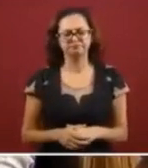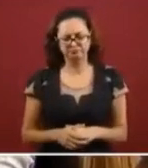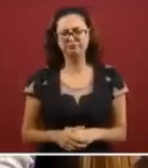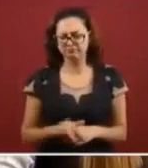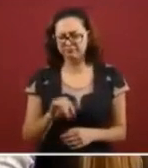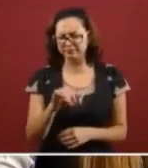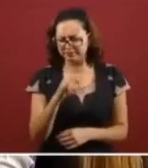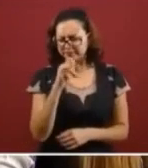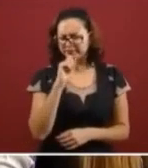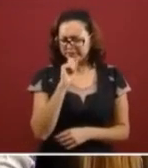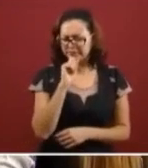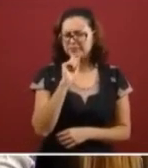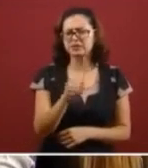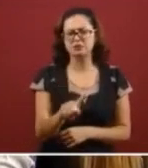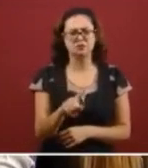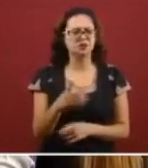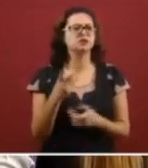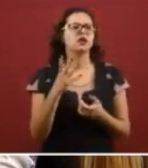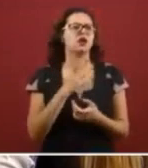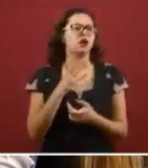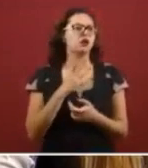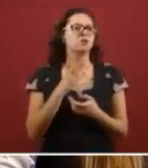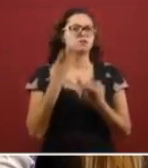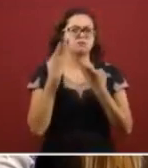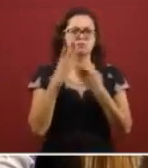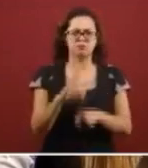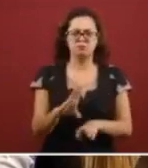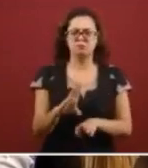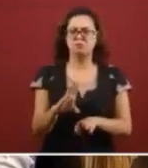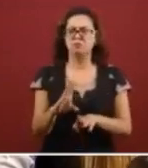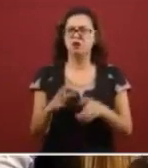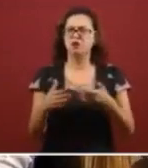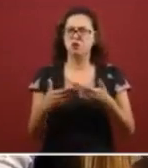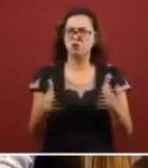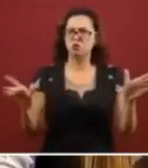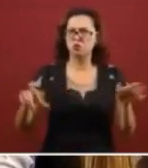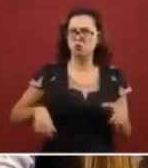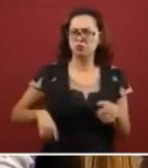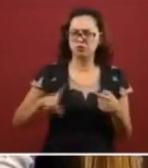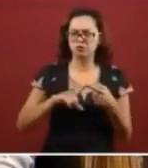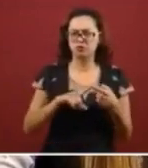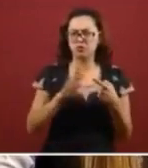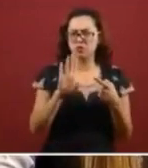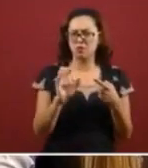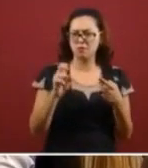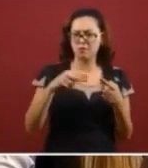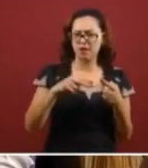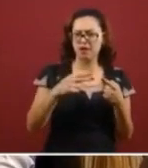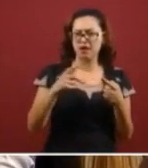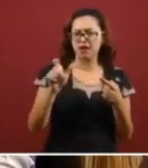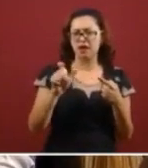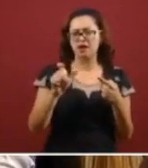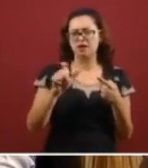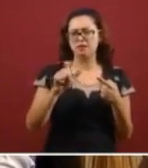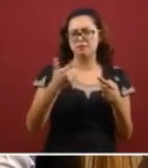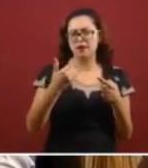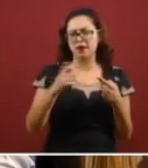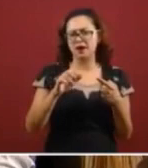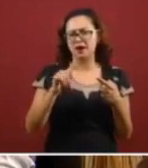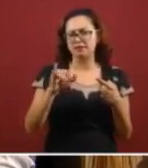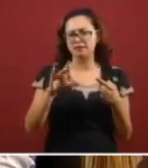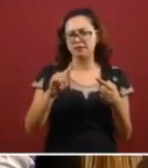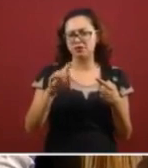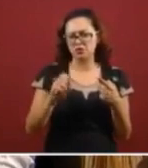Also, we have public banks that are going to be there. And